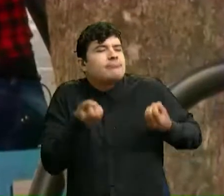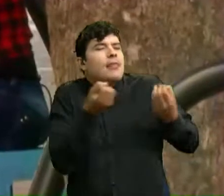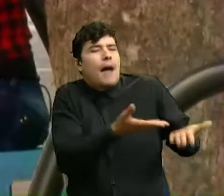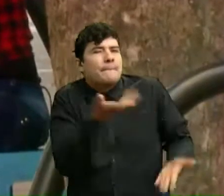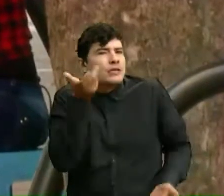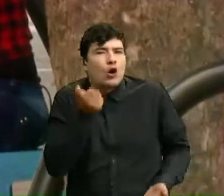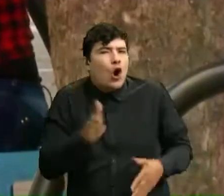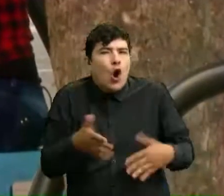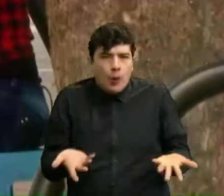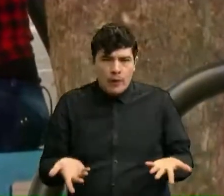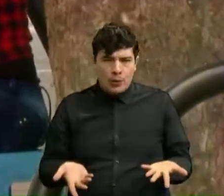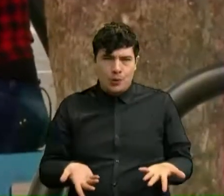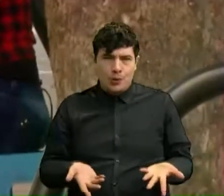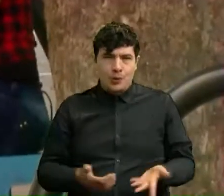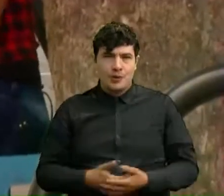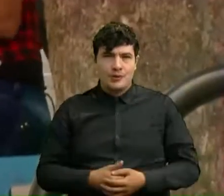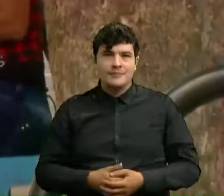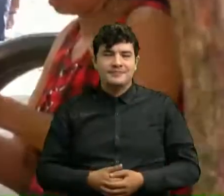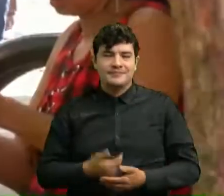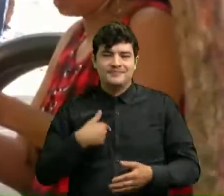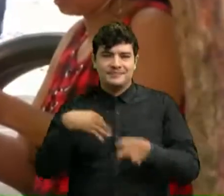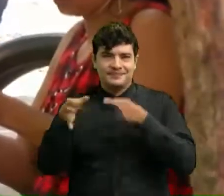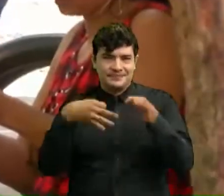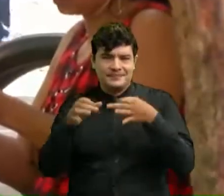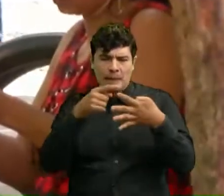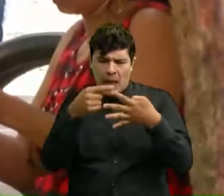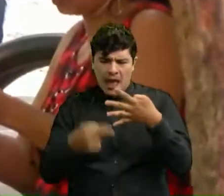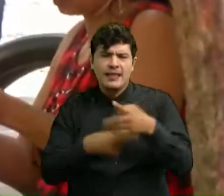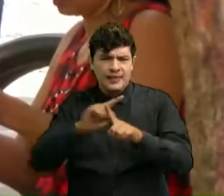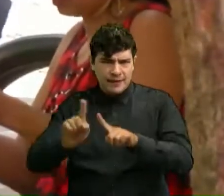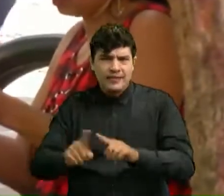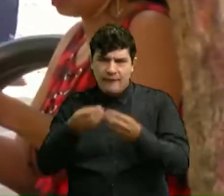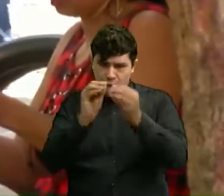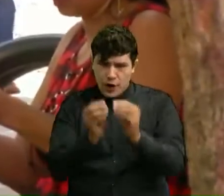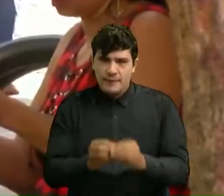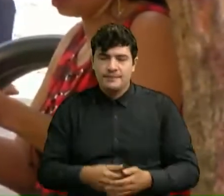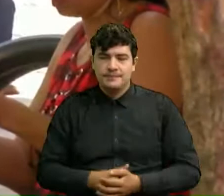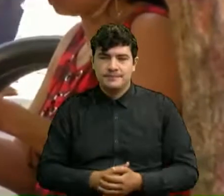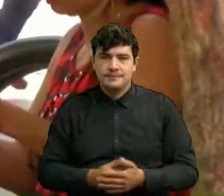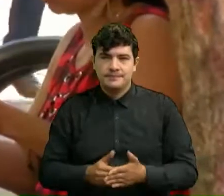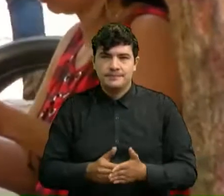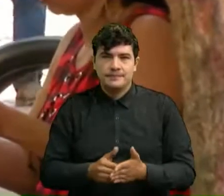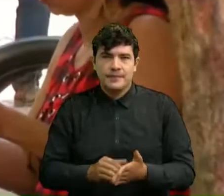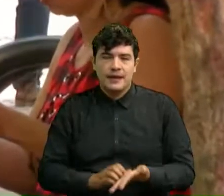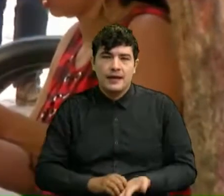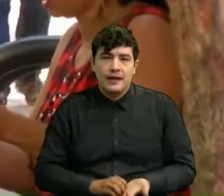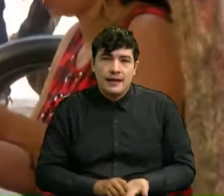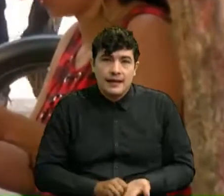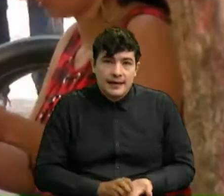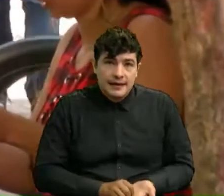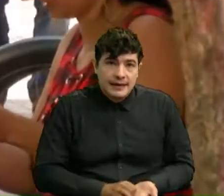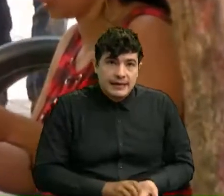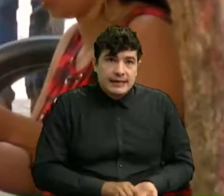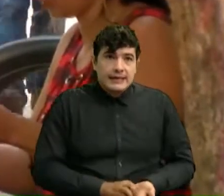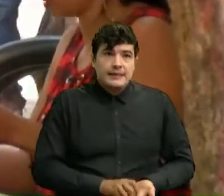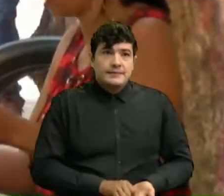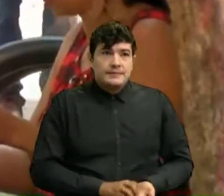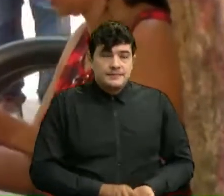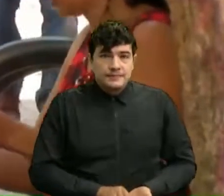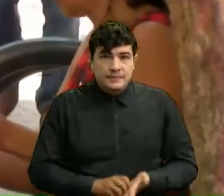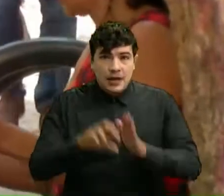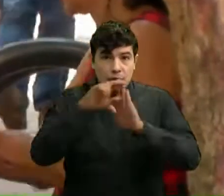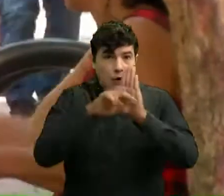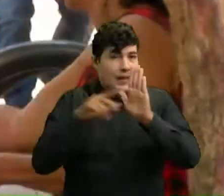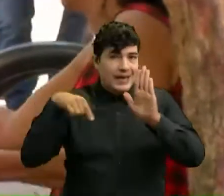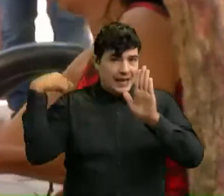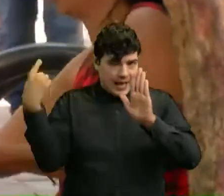Procuraré mencionarlas todas. Por regla general, de acuerdo al Sistema General de Pensiones, con la